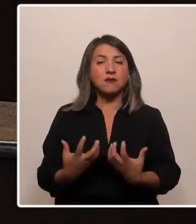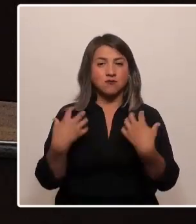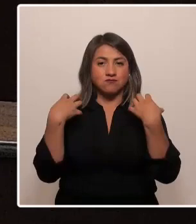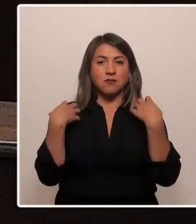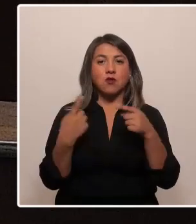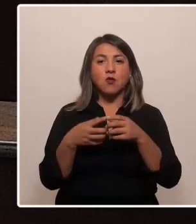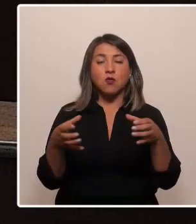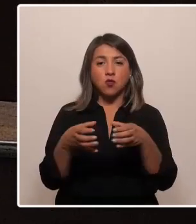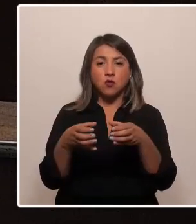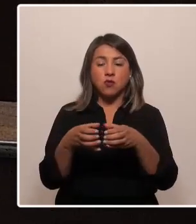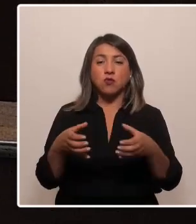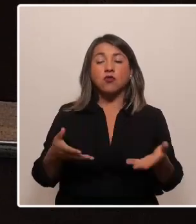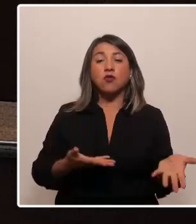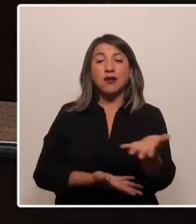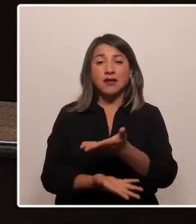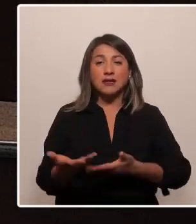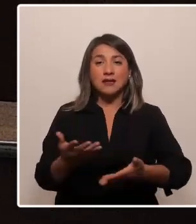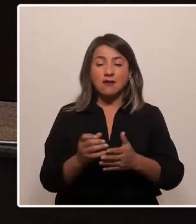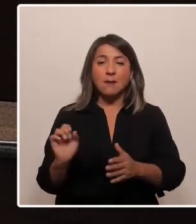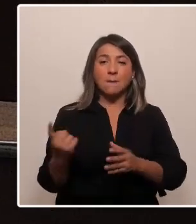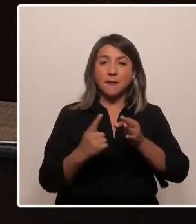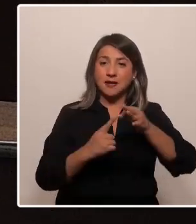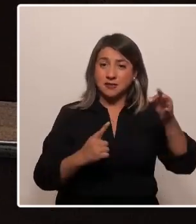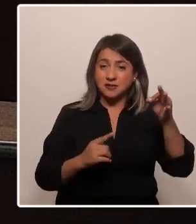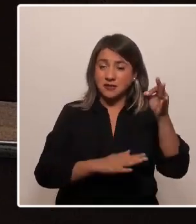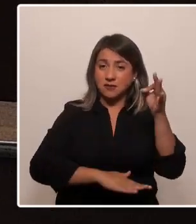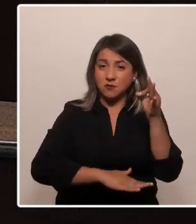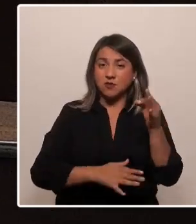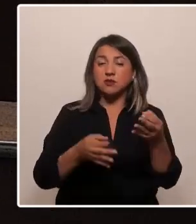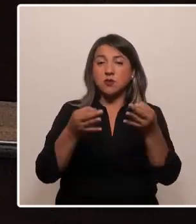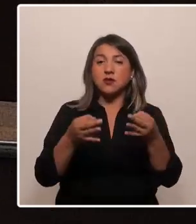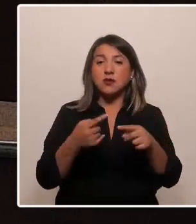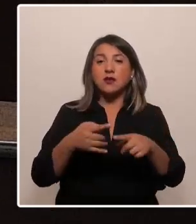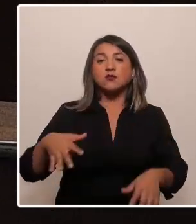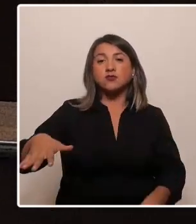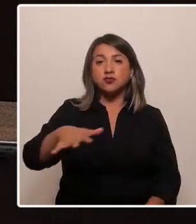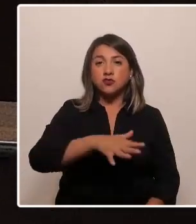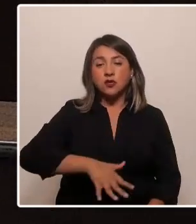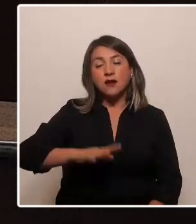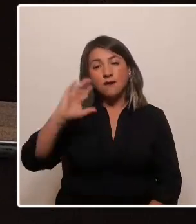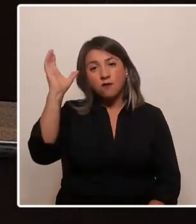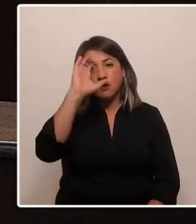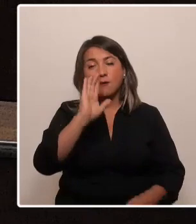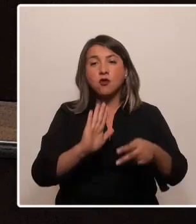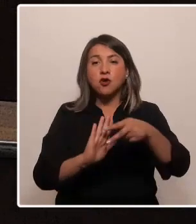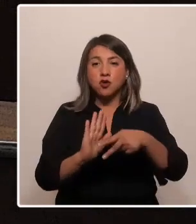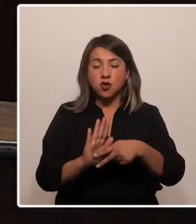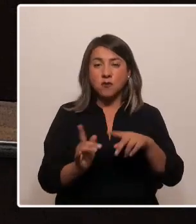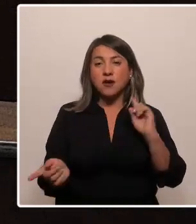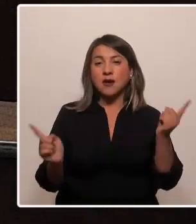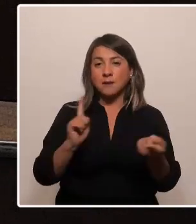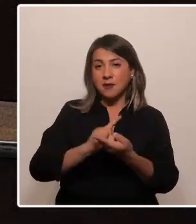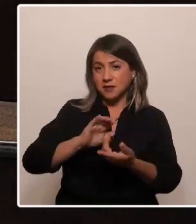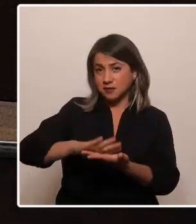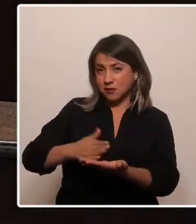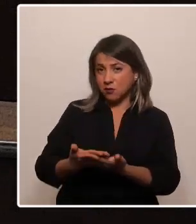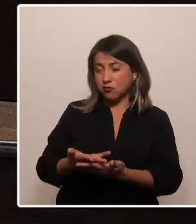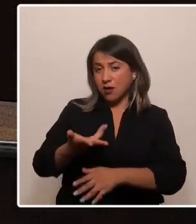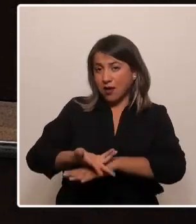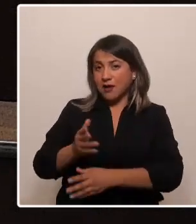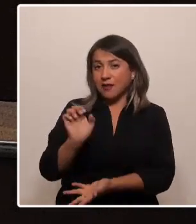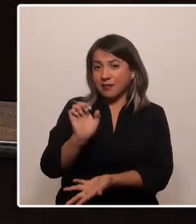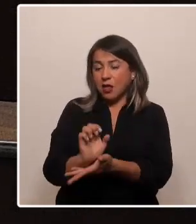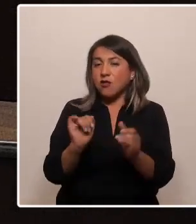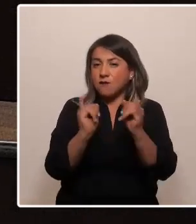colectiva y que se funda en los principios de la seguridad social. Buscamos con esta norma cambiar la noción de salud que tiene el Estado y las formas